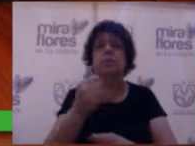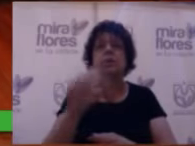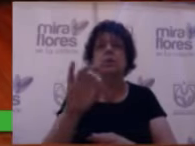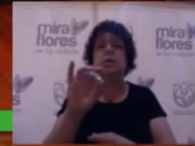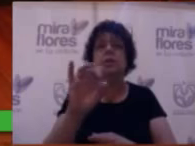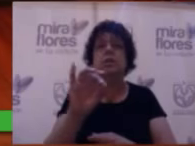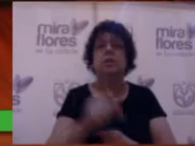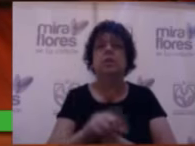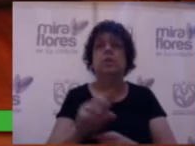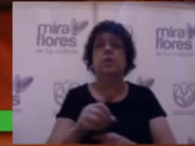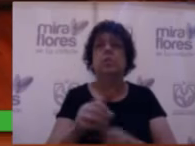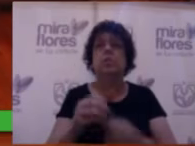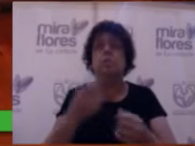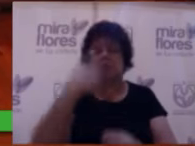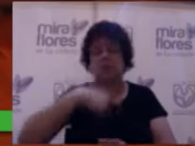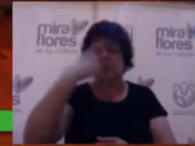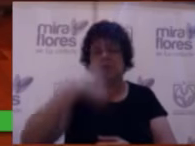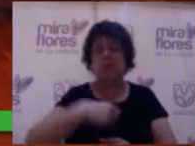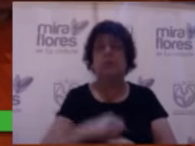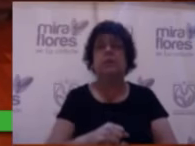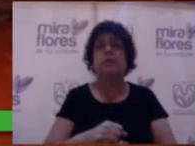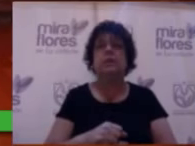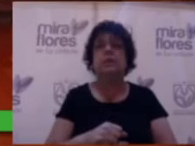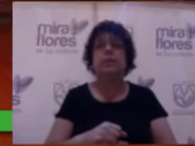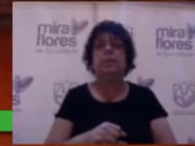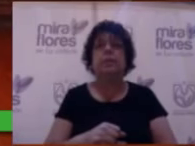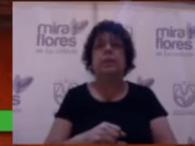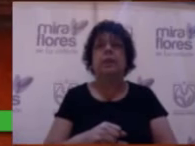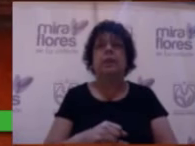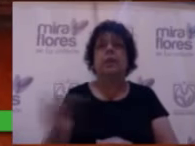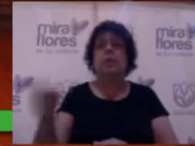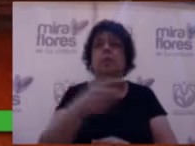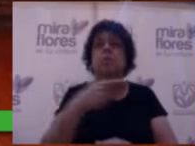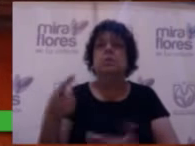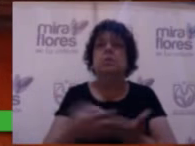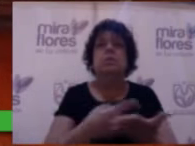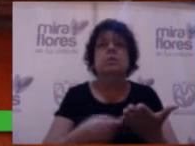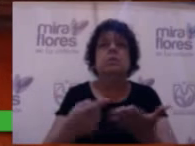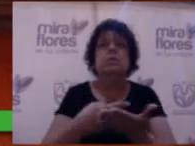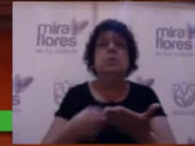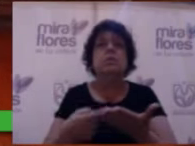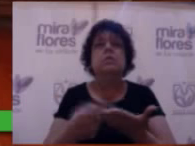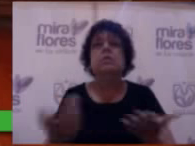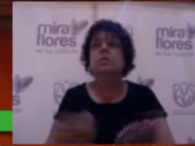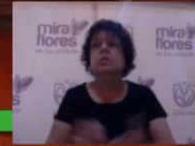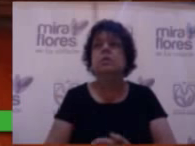motivos personales y afectos de formalizar la misma, de conformidad con las consideraciones expuestas. Al debate.